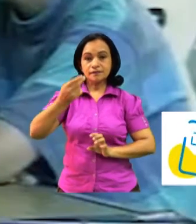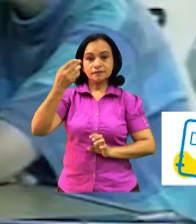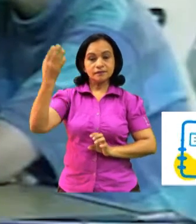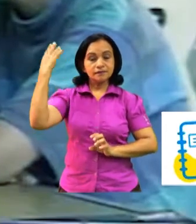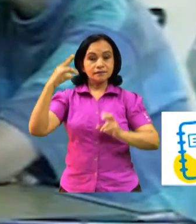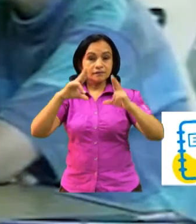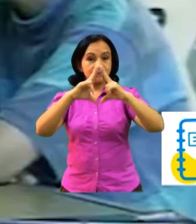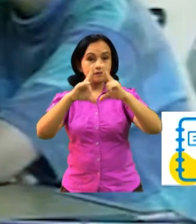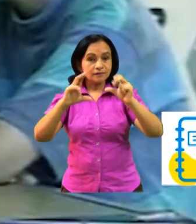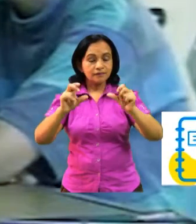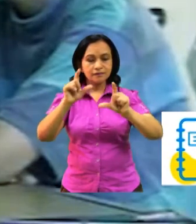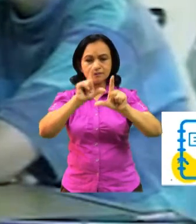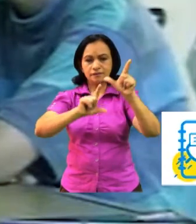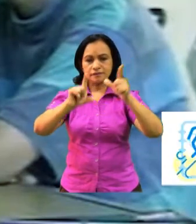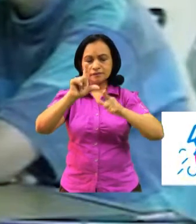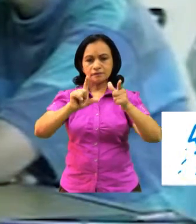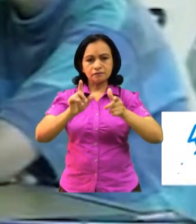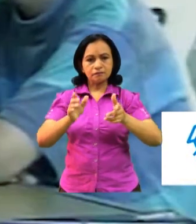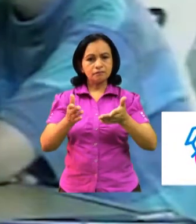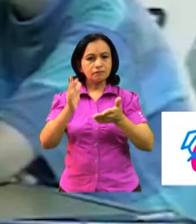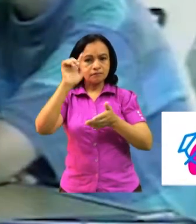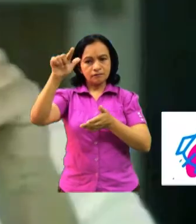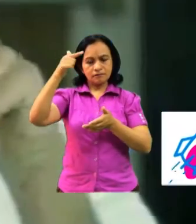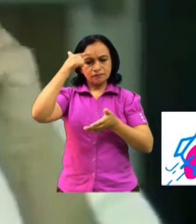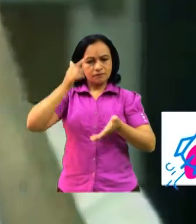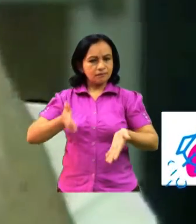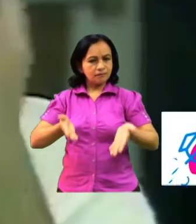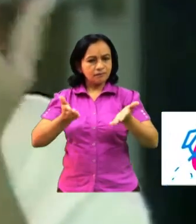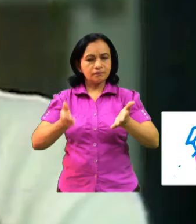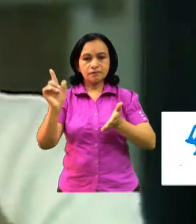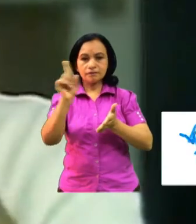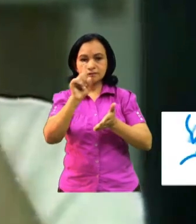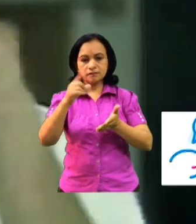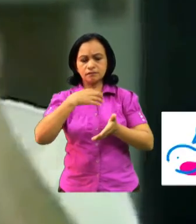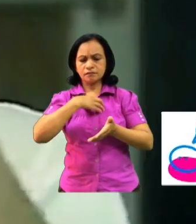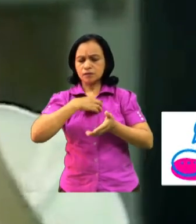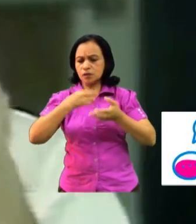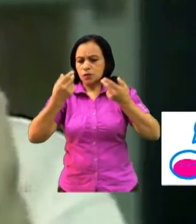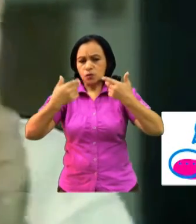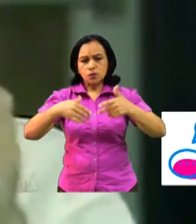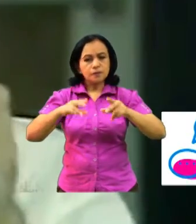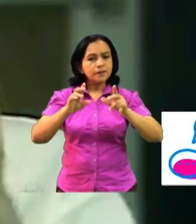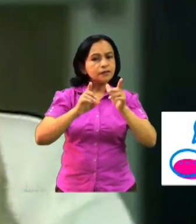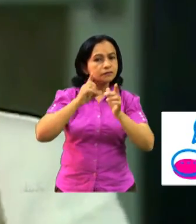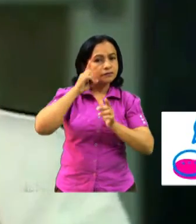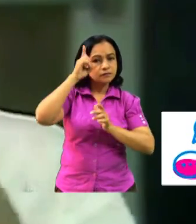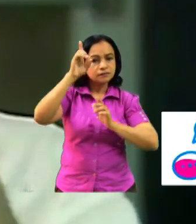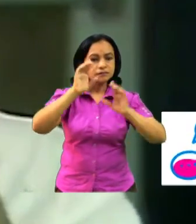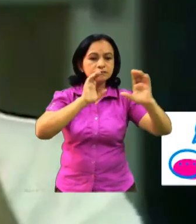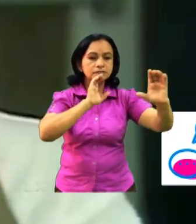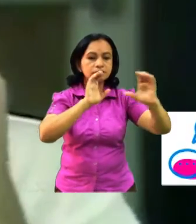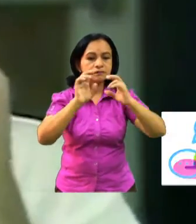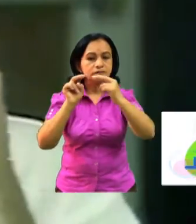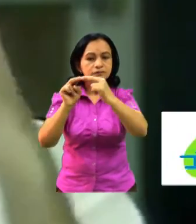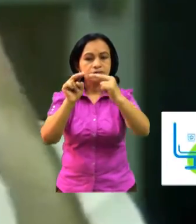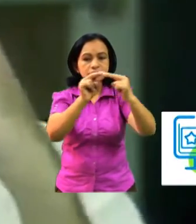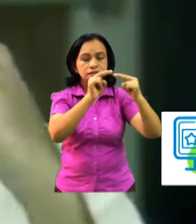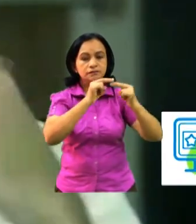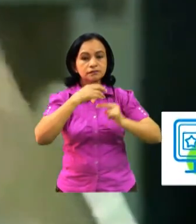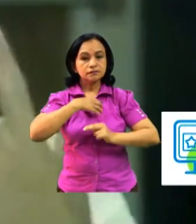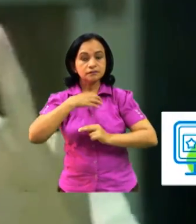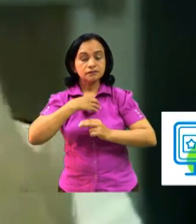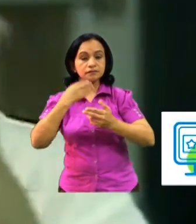país. El lenguaje no fue impulsado por el gobierno, sino que evolucionó naturalmente a partir de la comunicación entre los